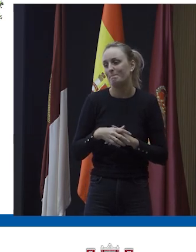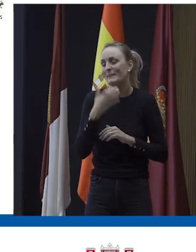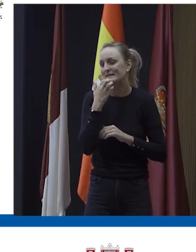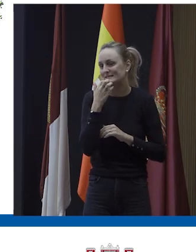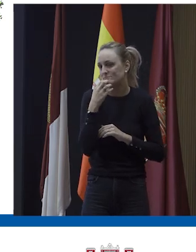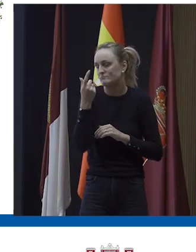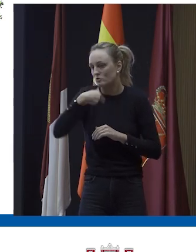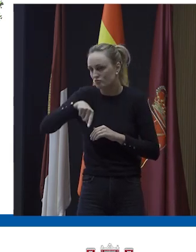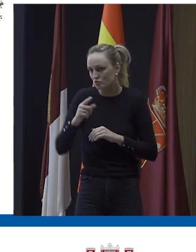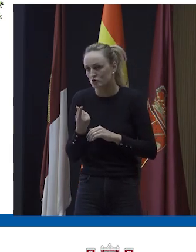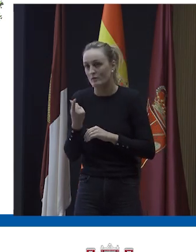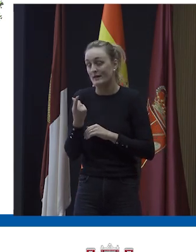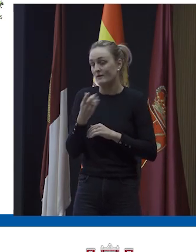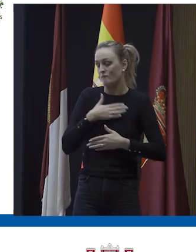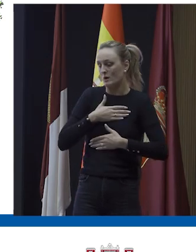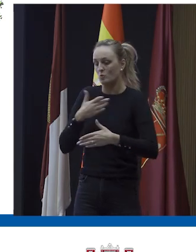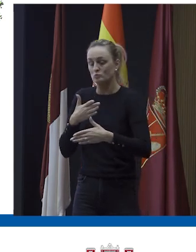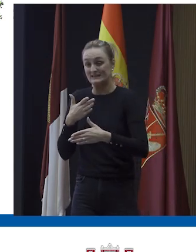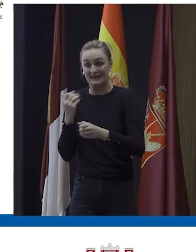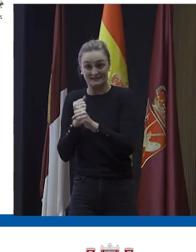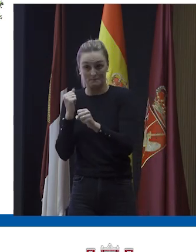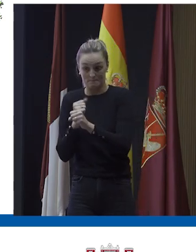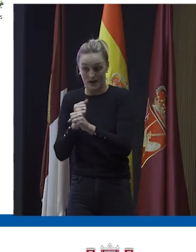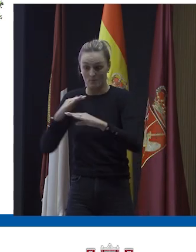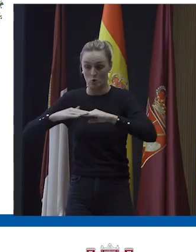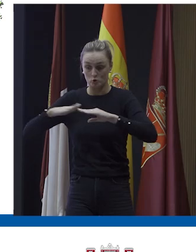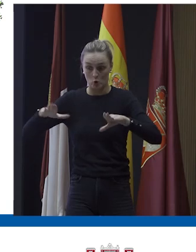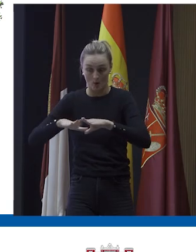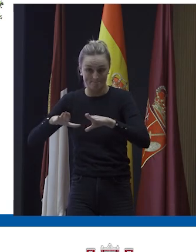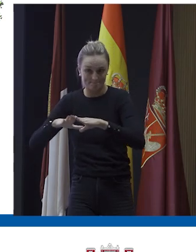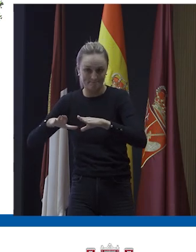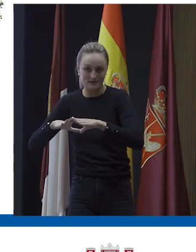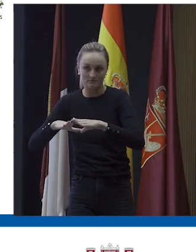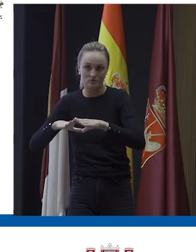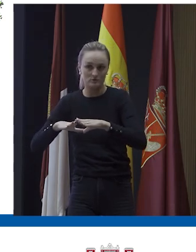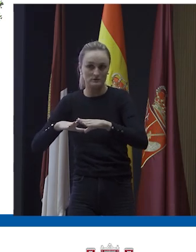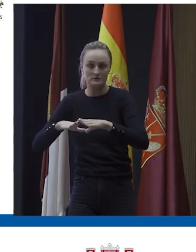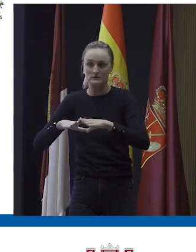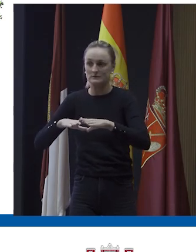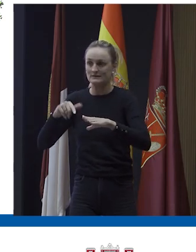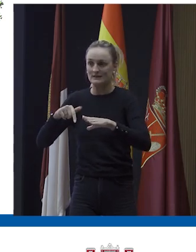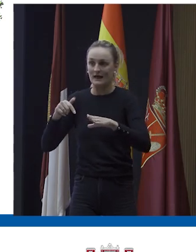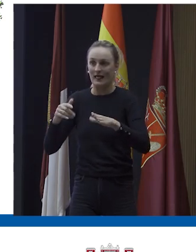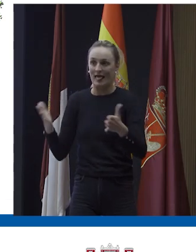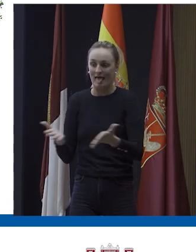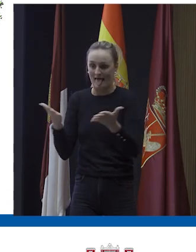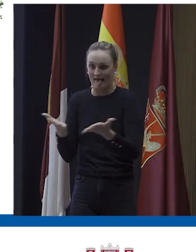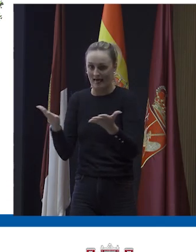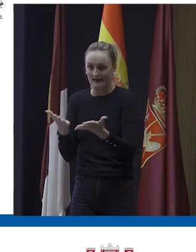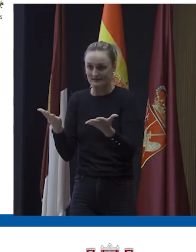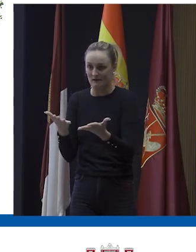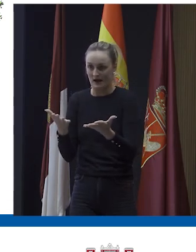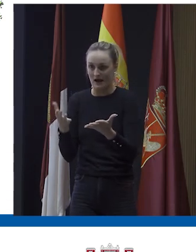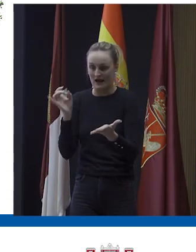si trabajamos de forma voluntaria el suelo pélvico, que como he dicho antes, bueno, no sé si lo recalcar, el suelo pélvico se activa automático, lleva